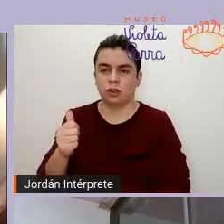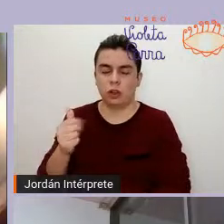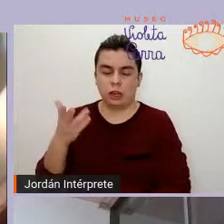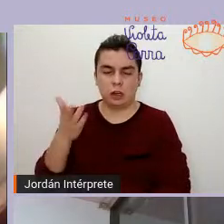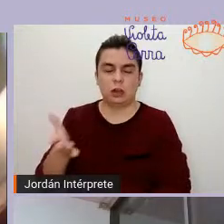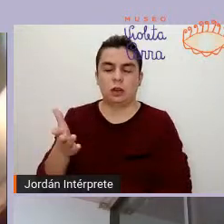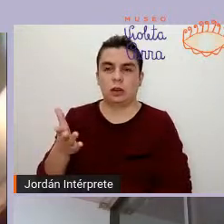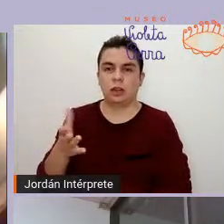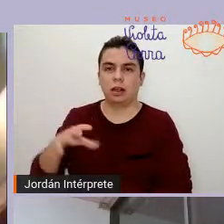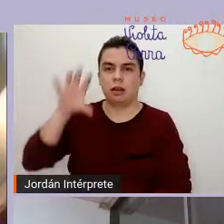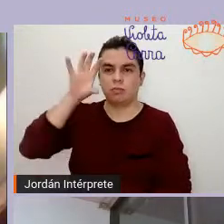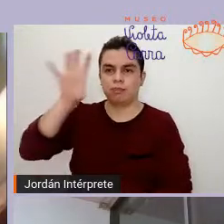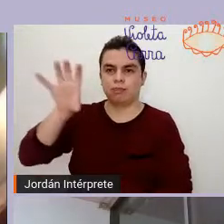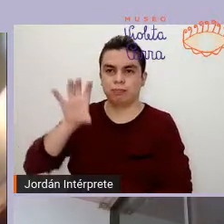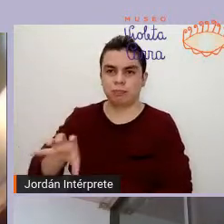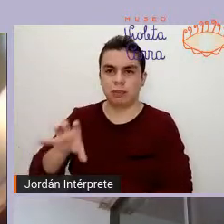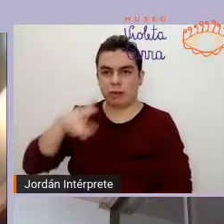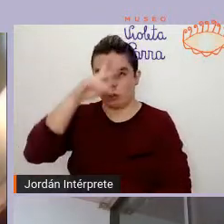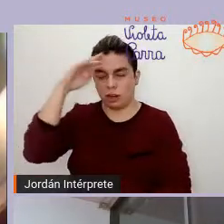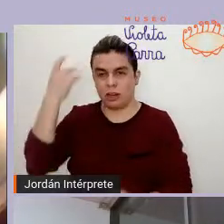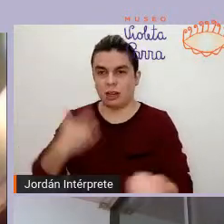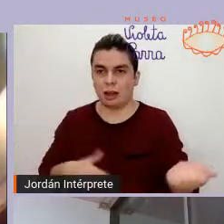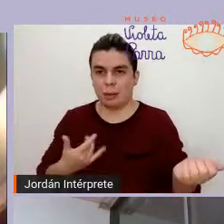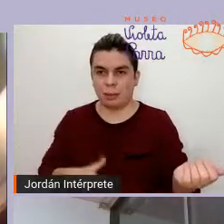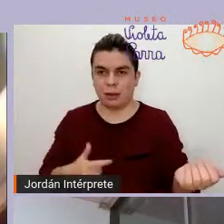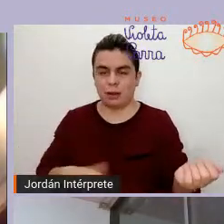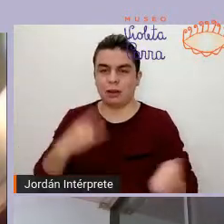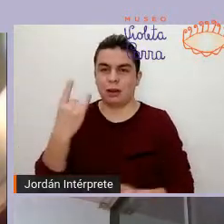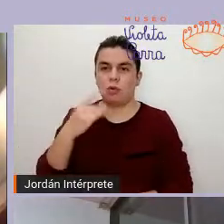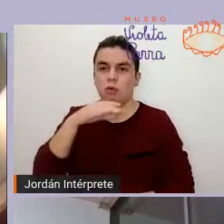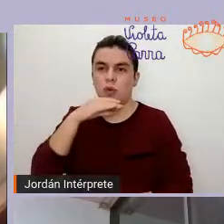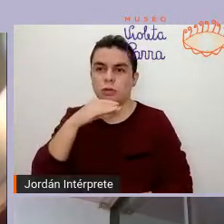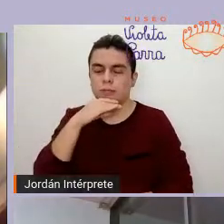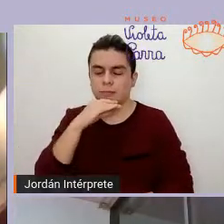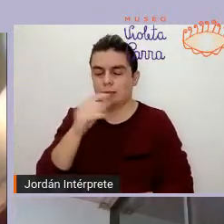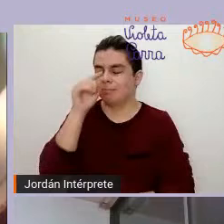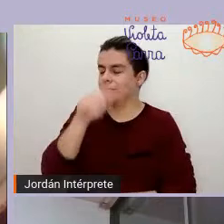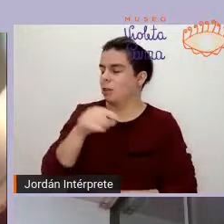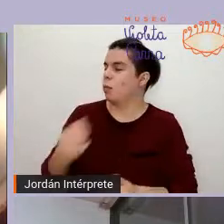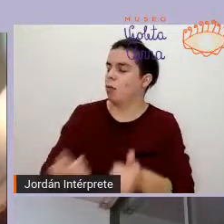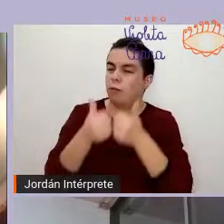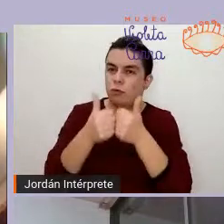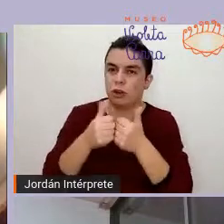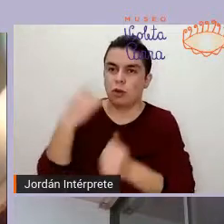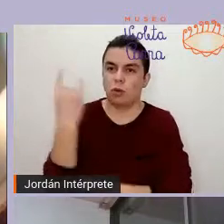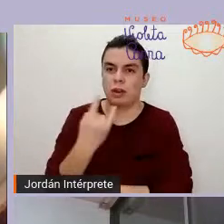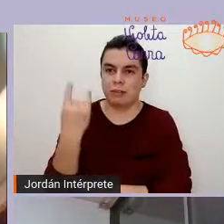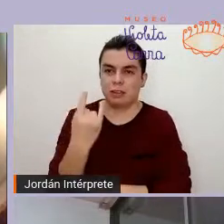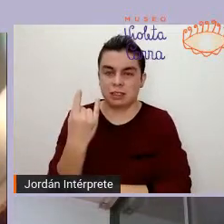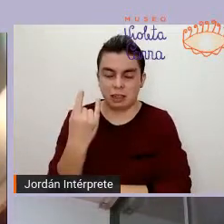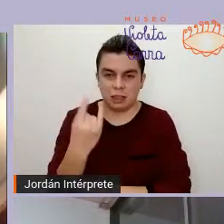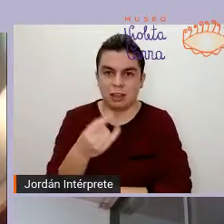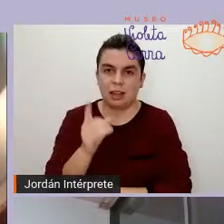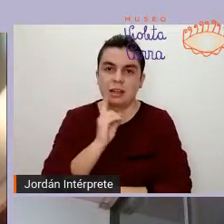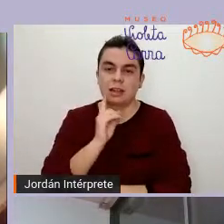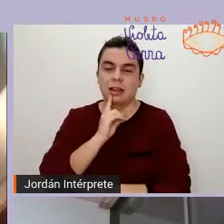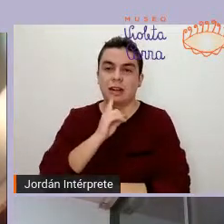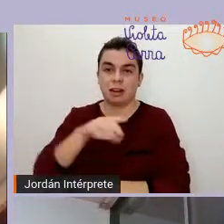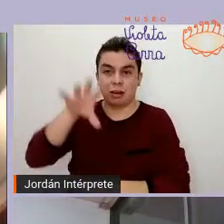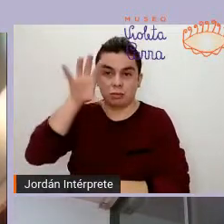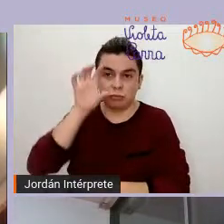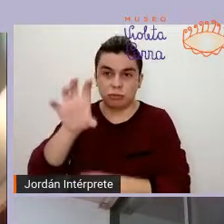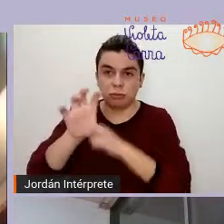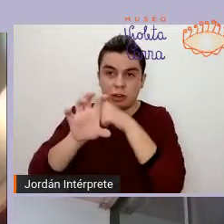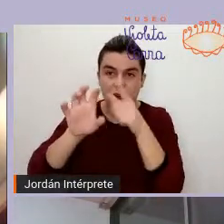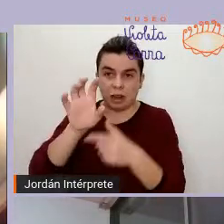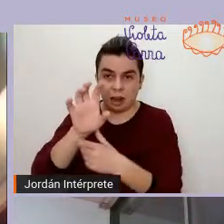Concepción. Tiene mucho sentido que la universidad haya instaurado esta cátedra, la primera y única en Chile dedicada al